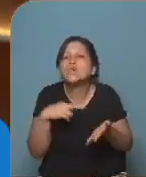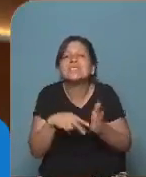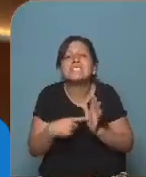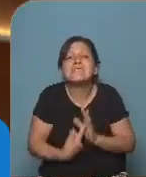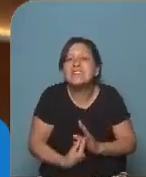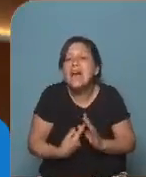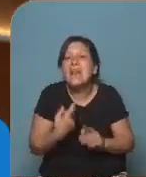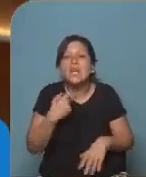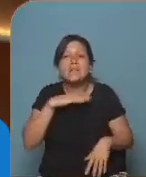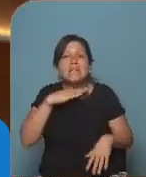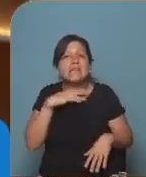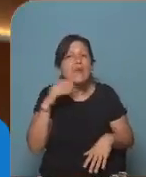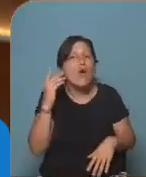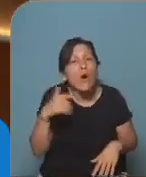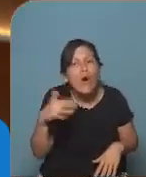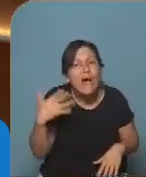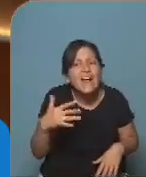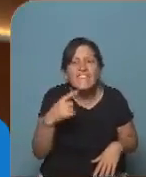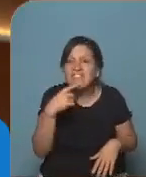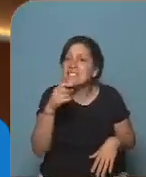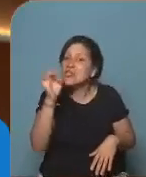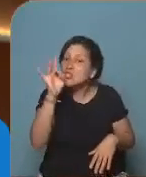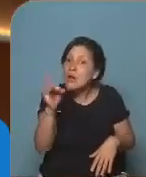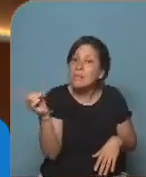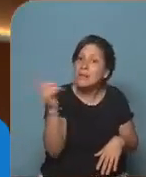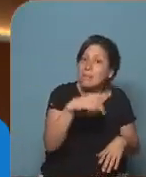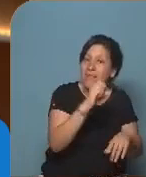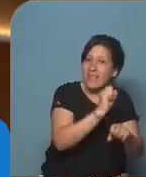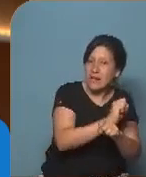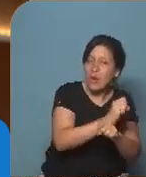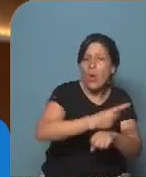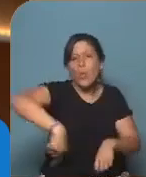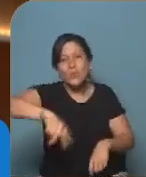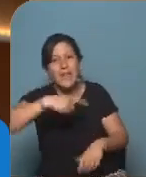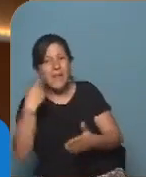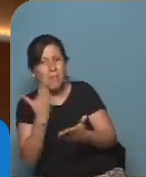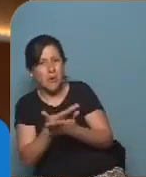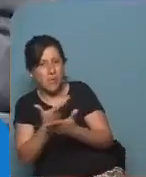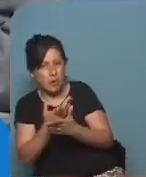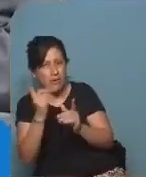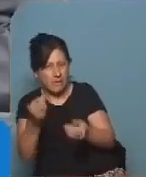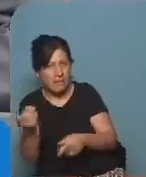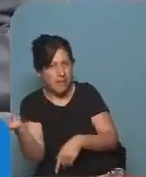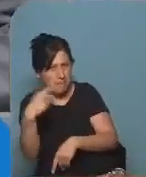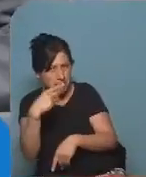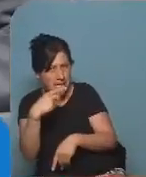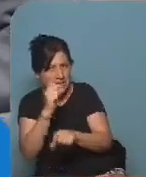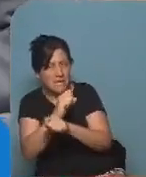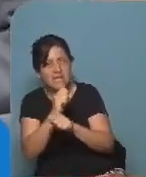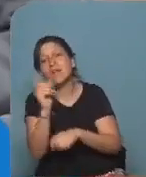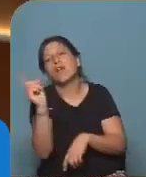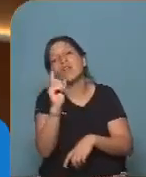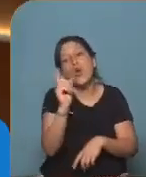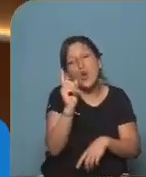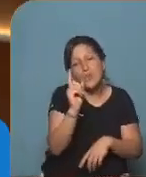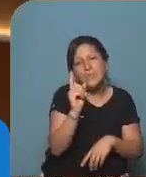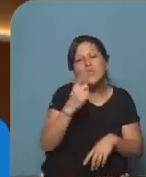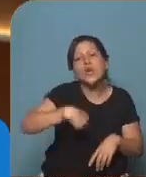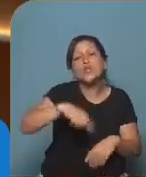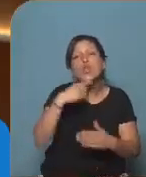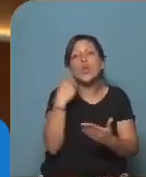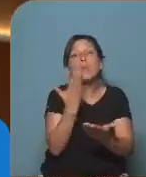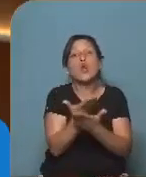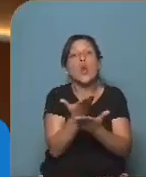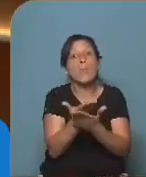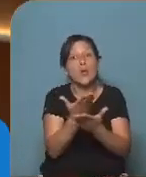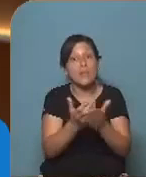solamente van a ir a la cárcel. Exacto. Ahora, Ustedes fíjense- proponen que con delitos menores también vayan a la cárcel, ¿y desde qué edad? No, lo que pasa es que, claro, nosotros proponemos que